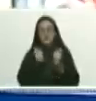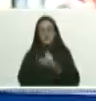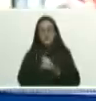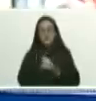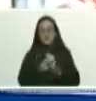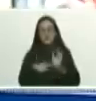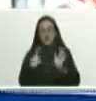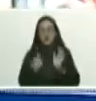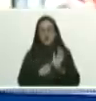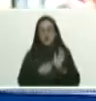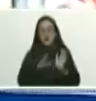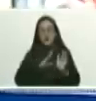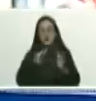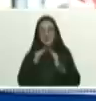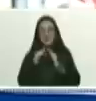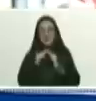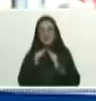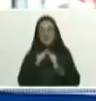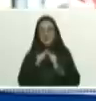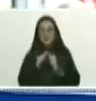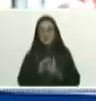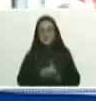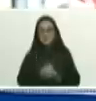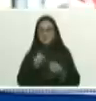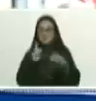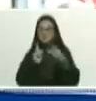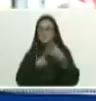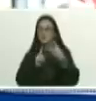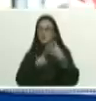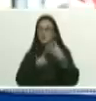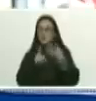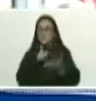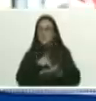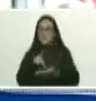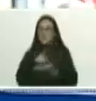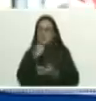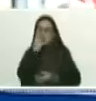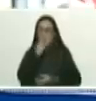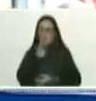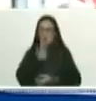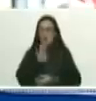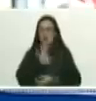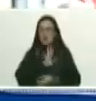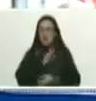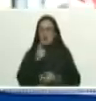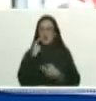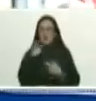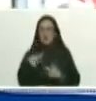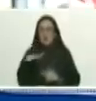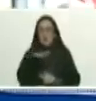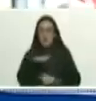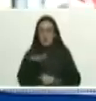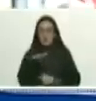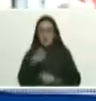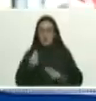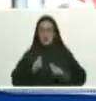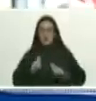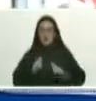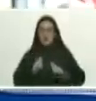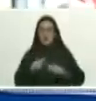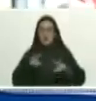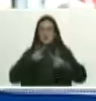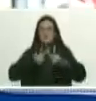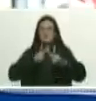transformación integral del hábitat. En cuarto lugar, la participación protagónica del poder popular. La vida de la gran